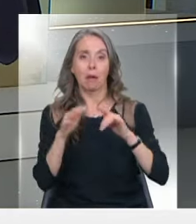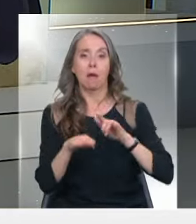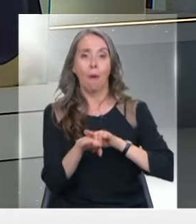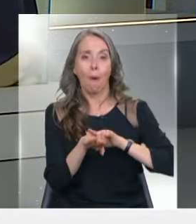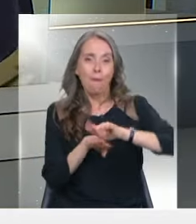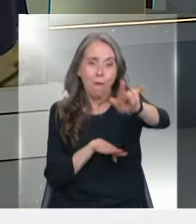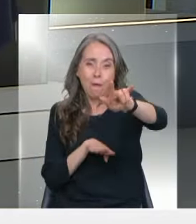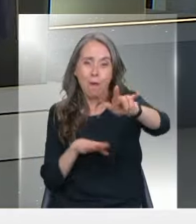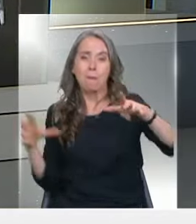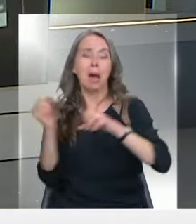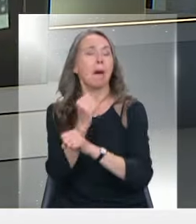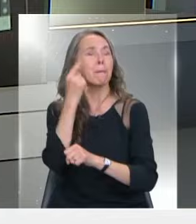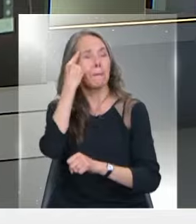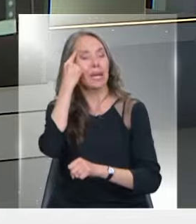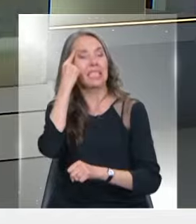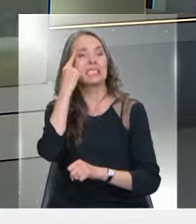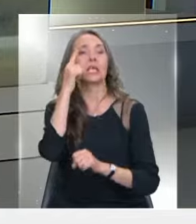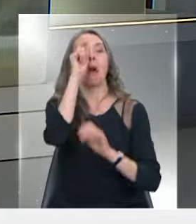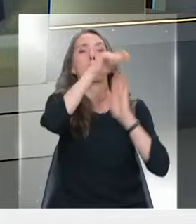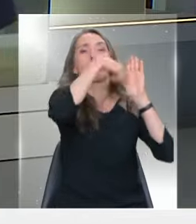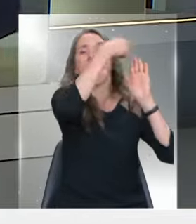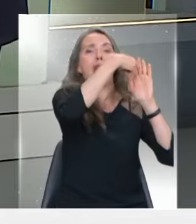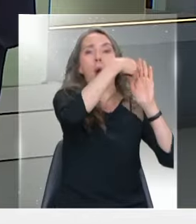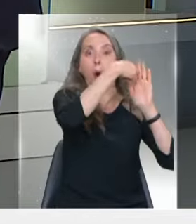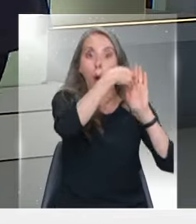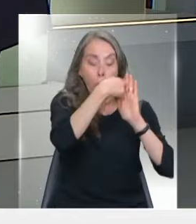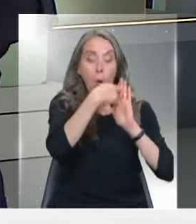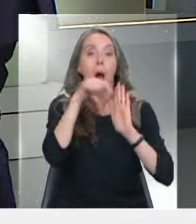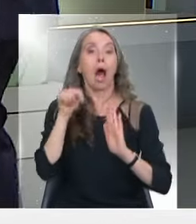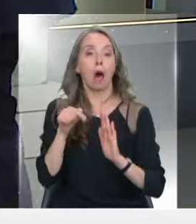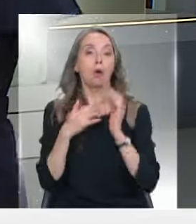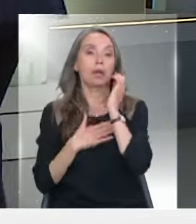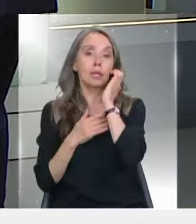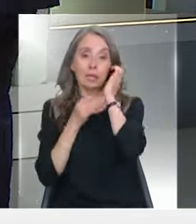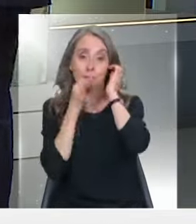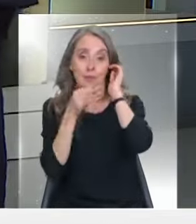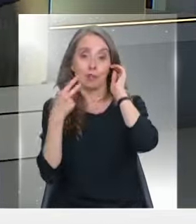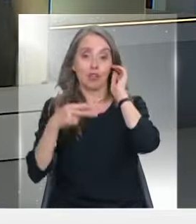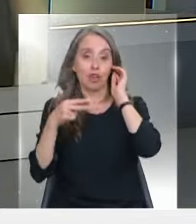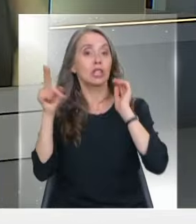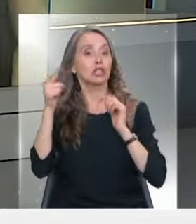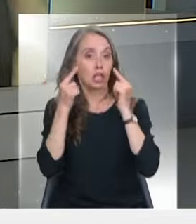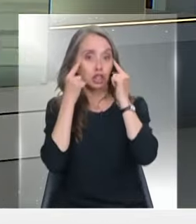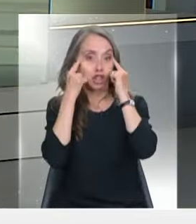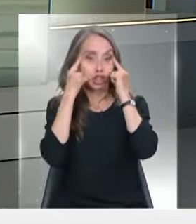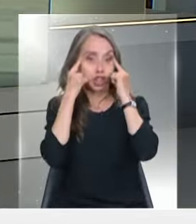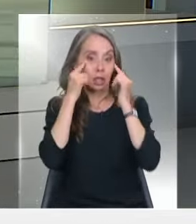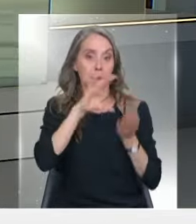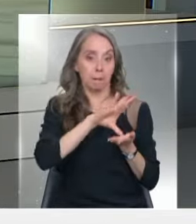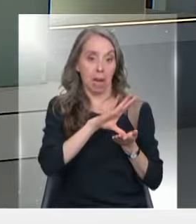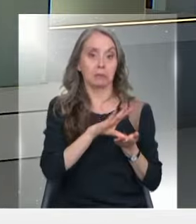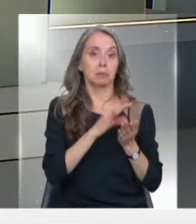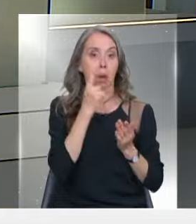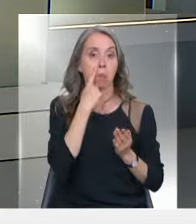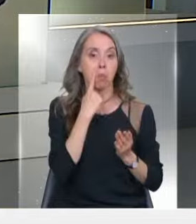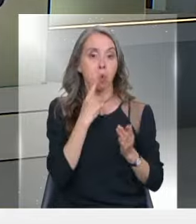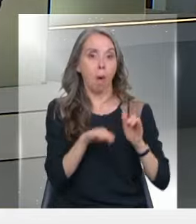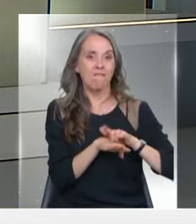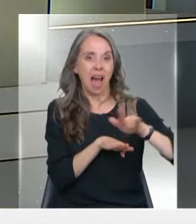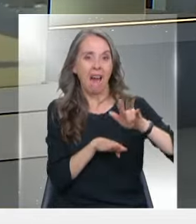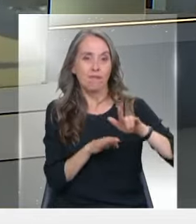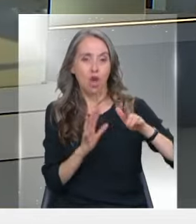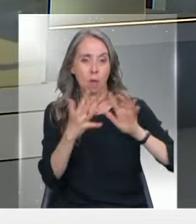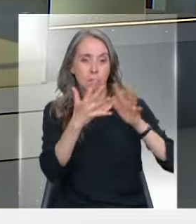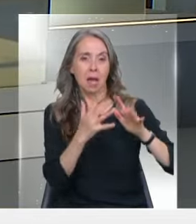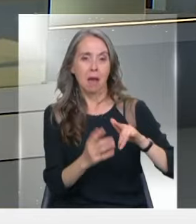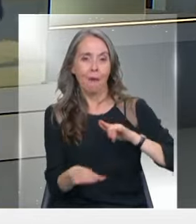esto que se creía era ciencia ficción. Y ahora hemos querido hacer esta noticia porque China también ha adelantado las pruebas con éxito